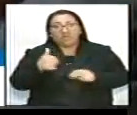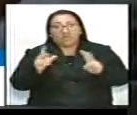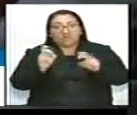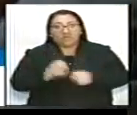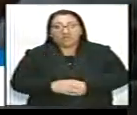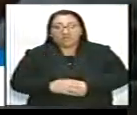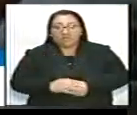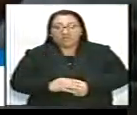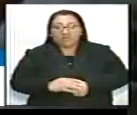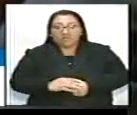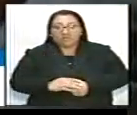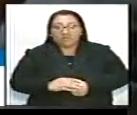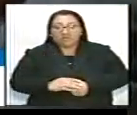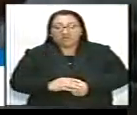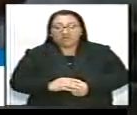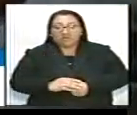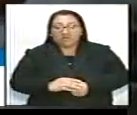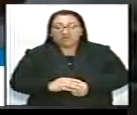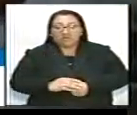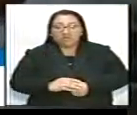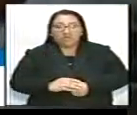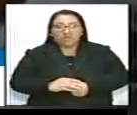temas, hidrocarburos,